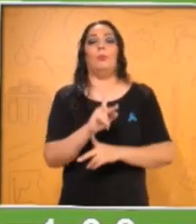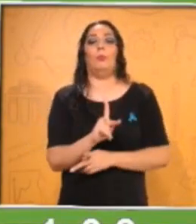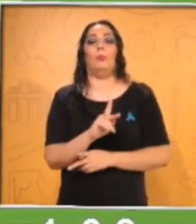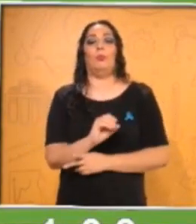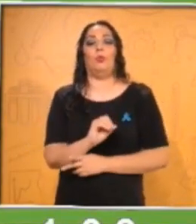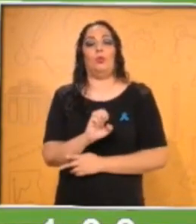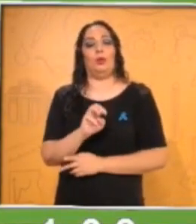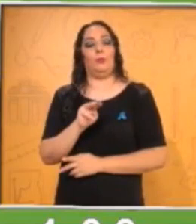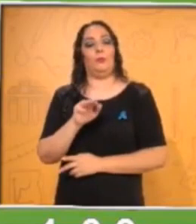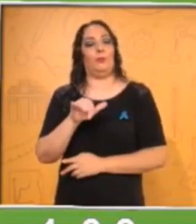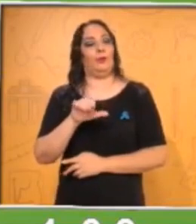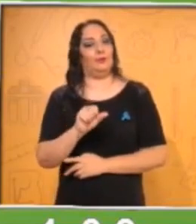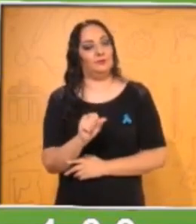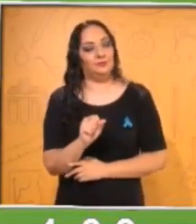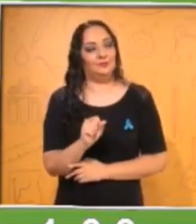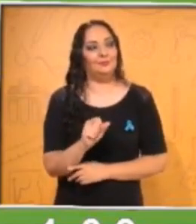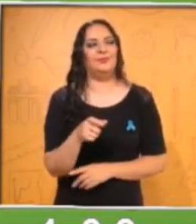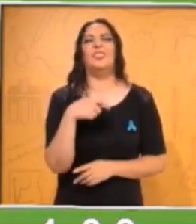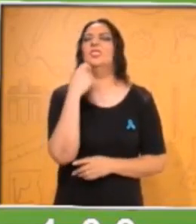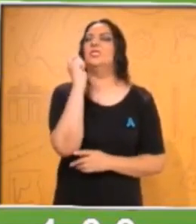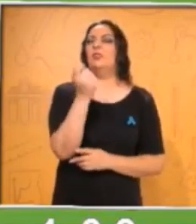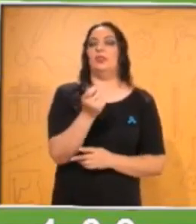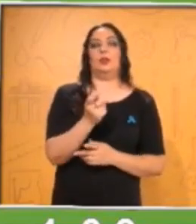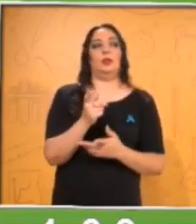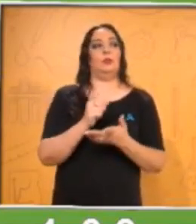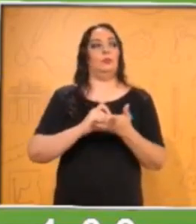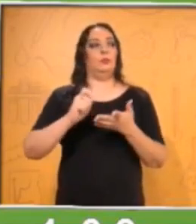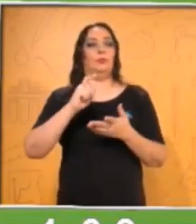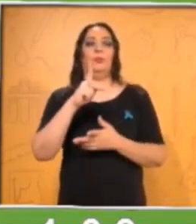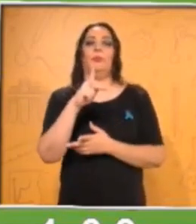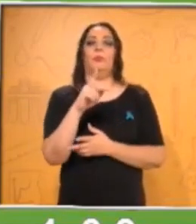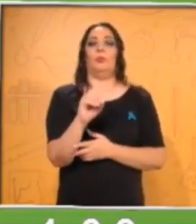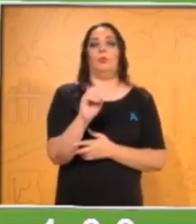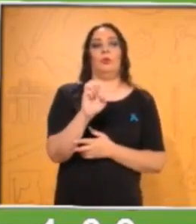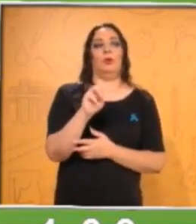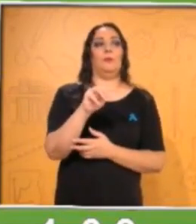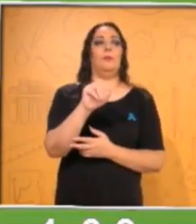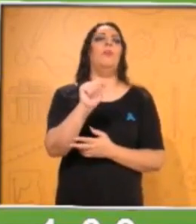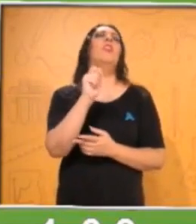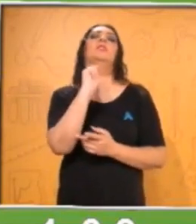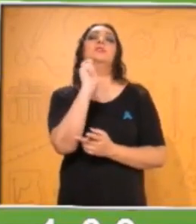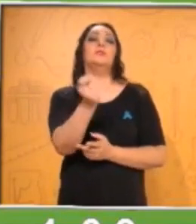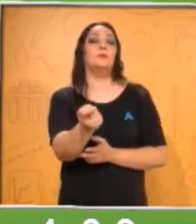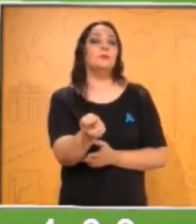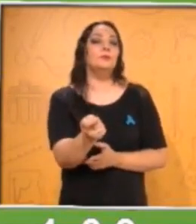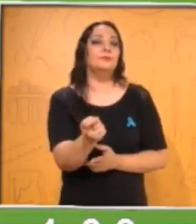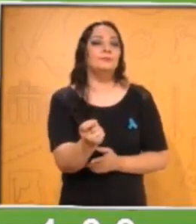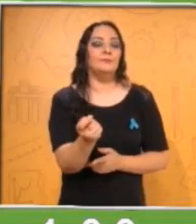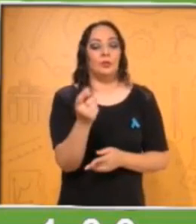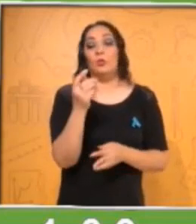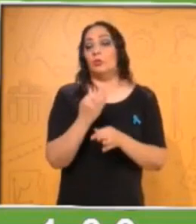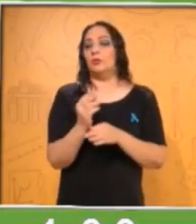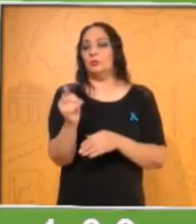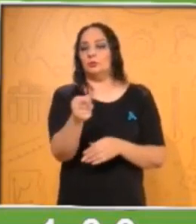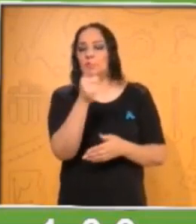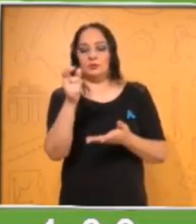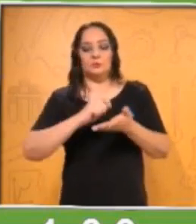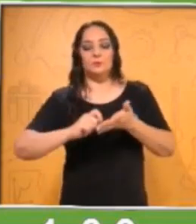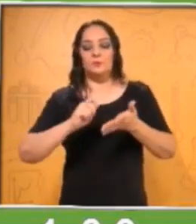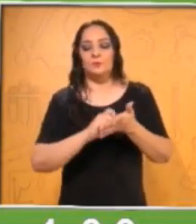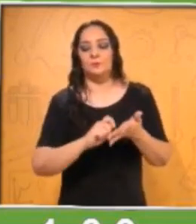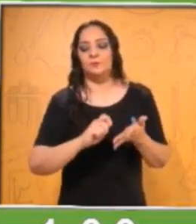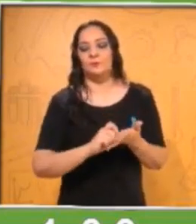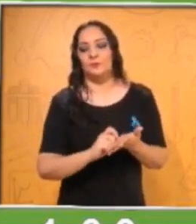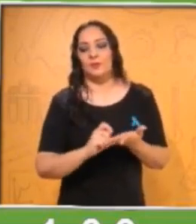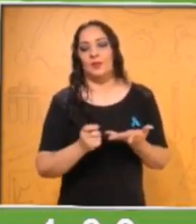la descripción, la definición del poema, ahí para que la vayan apuntando en sus libretas, porque pues ahorita les va a servir para la